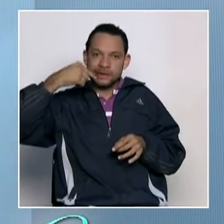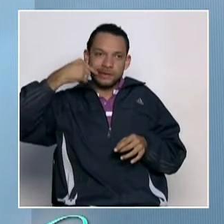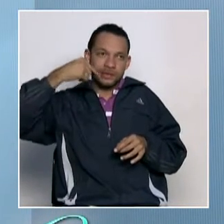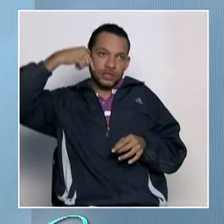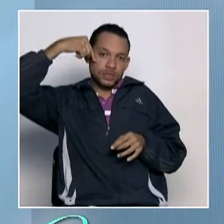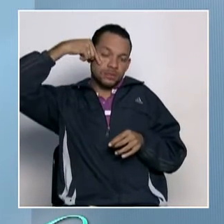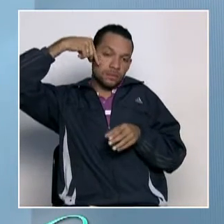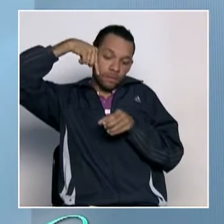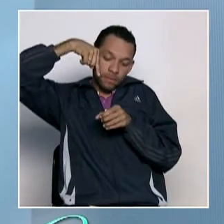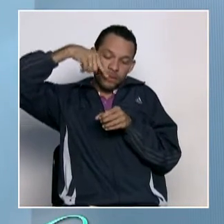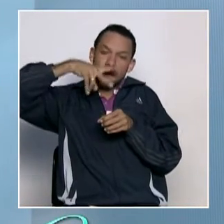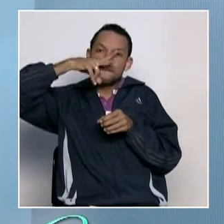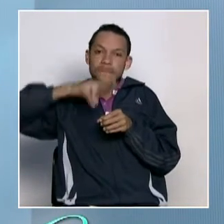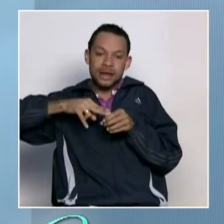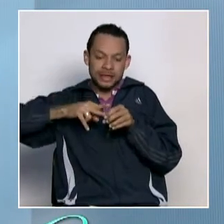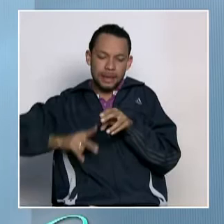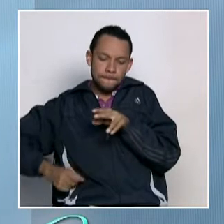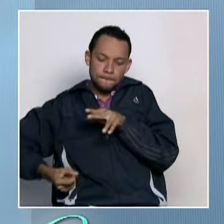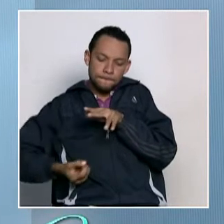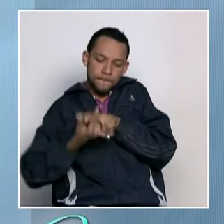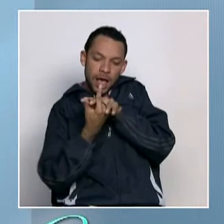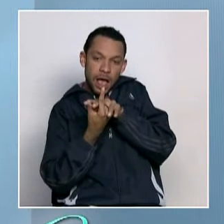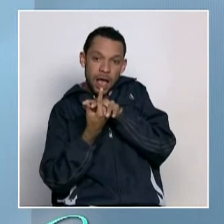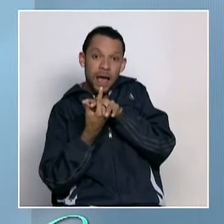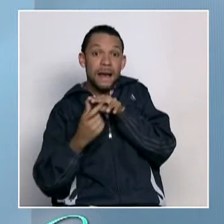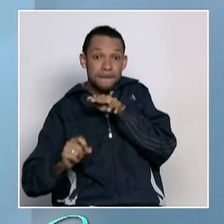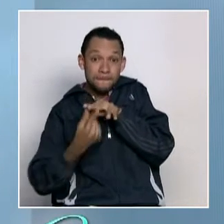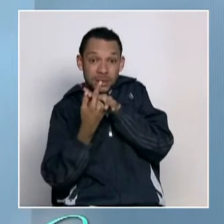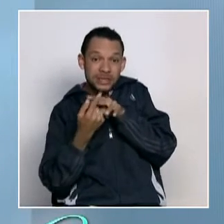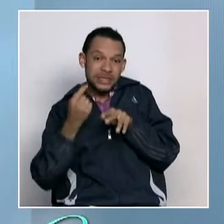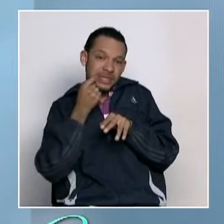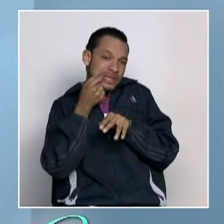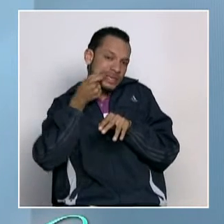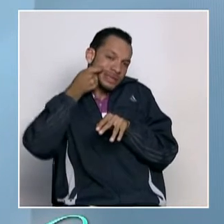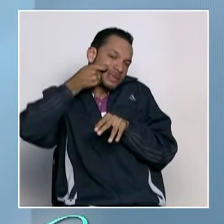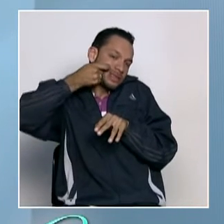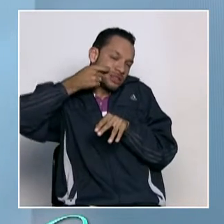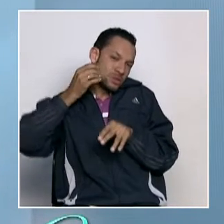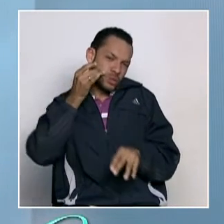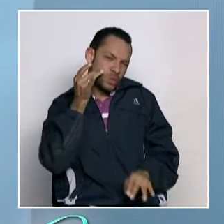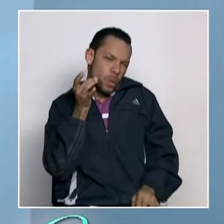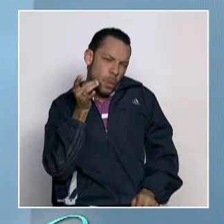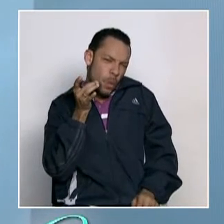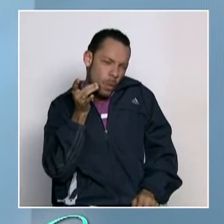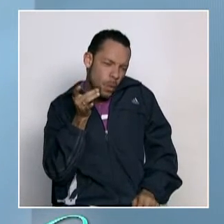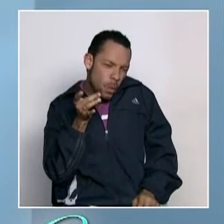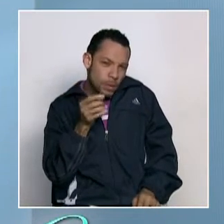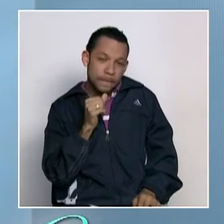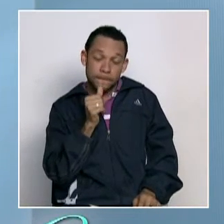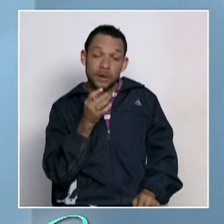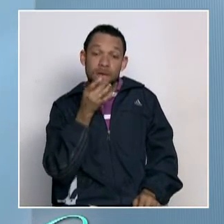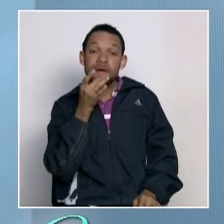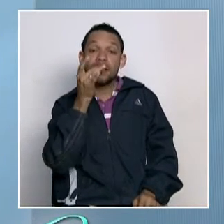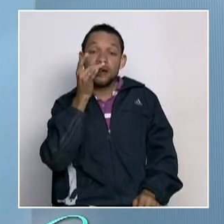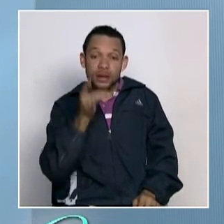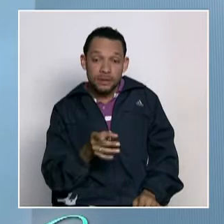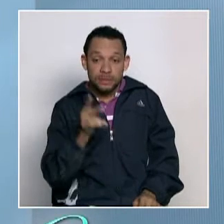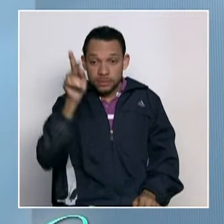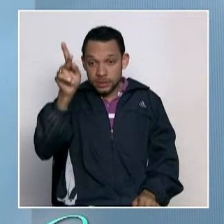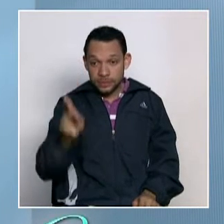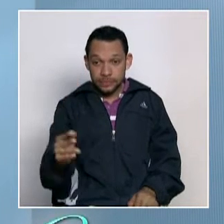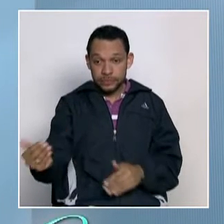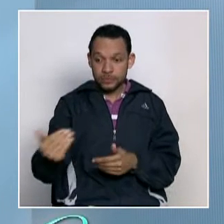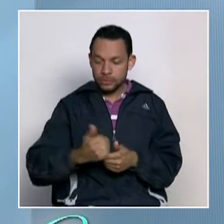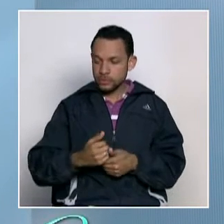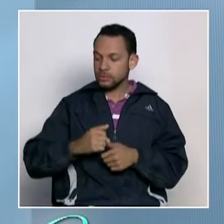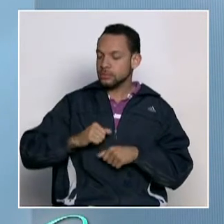saliendo y la erupción es parcial, el alimento se le mete del diente y la encía y es sumamente doloroso. Cuando el paciente nos